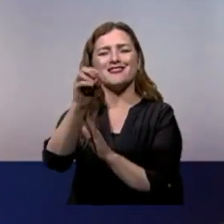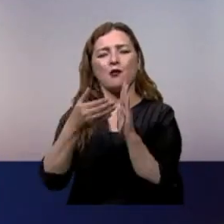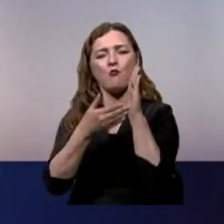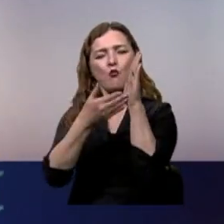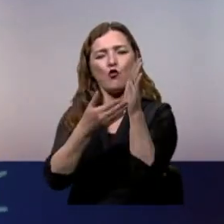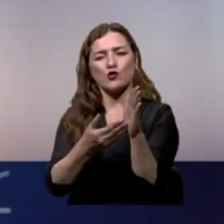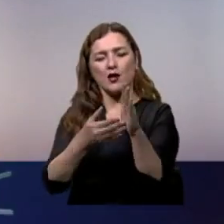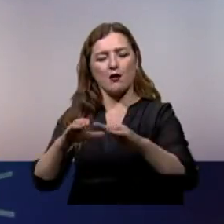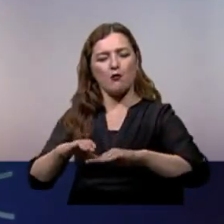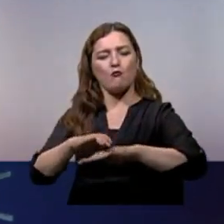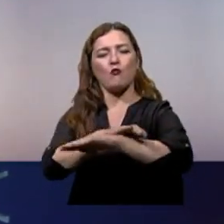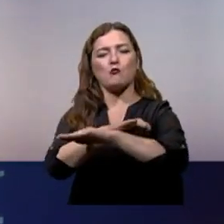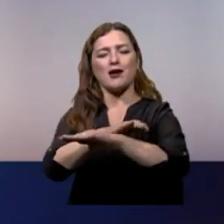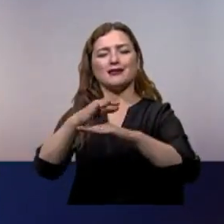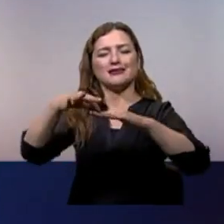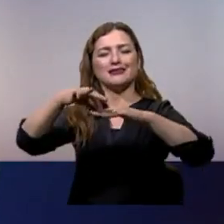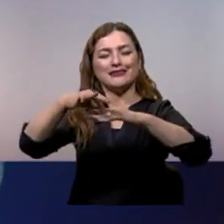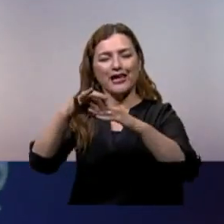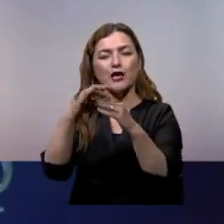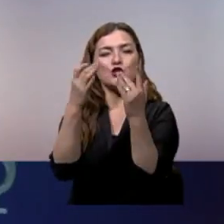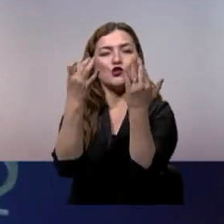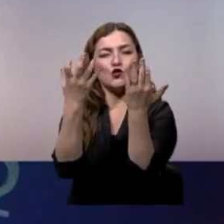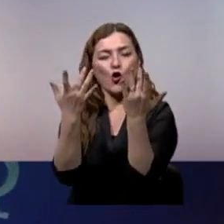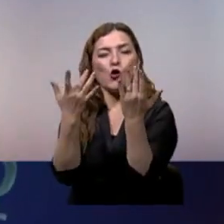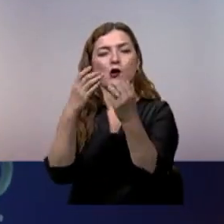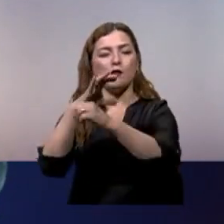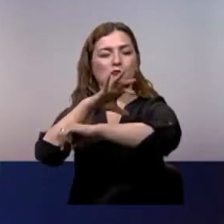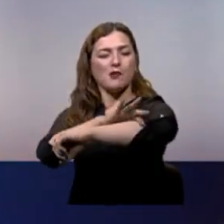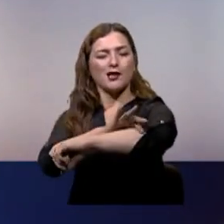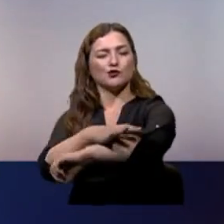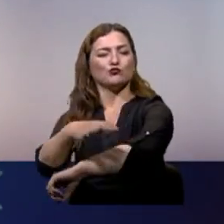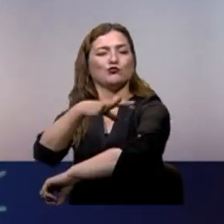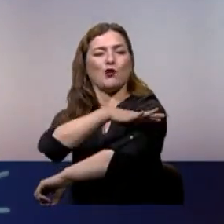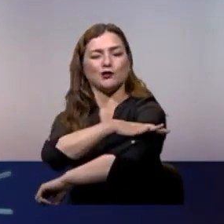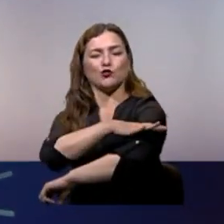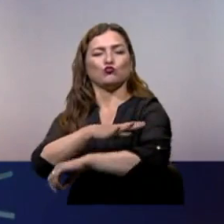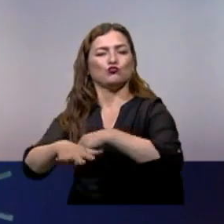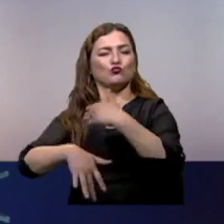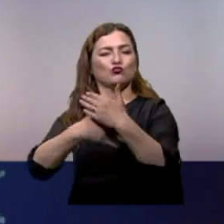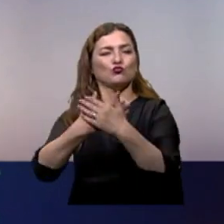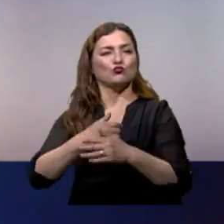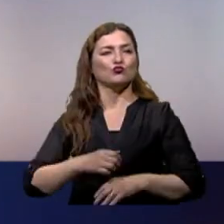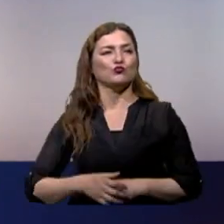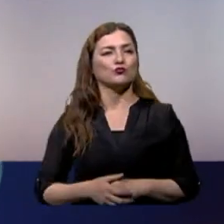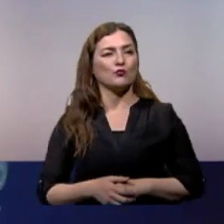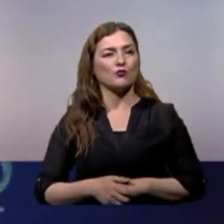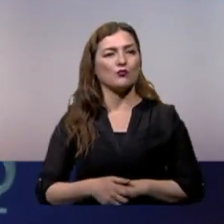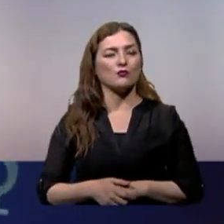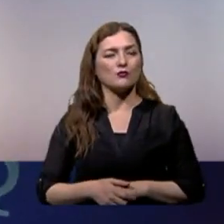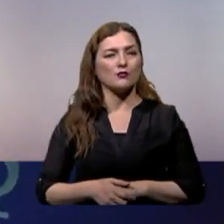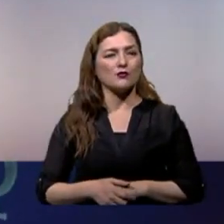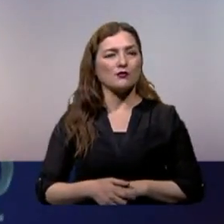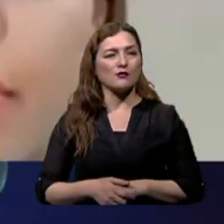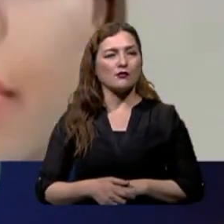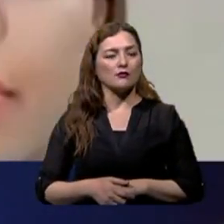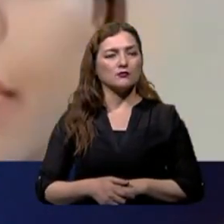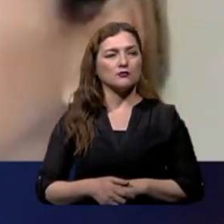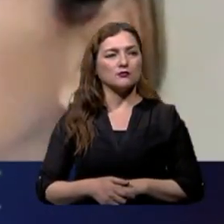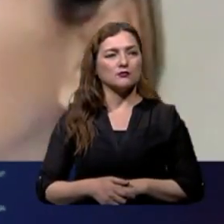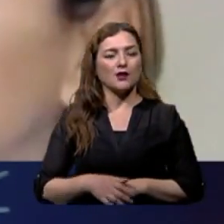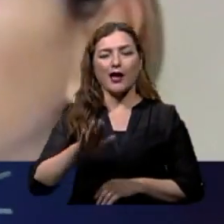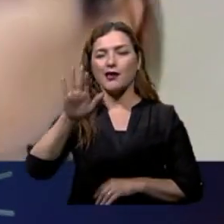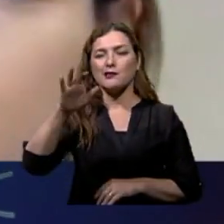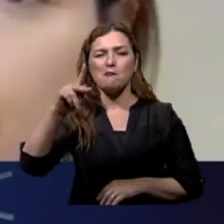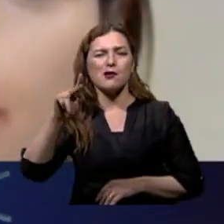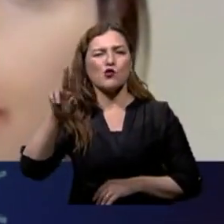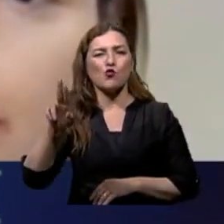y órtesis para dedos, brazos, antebrazos, férulas, entre otros. Tenemos lo que son el TPU, que es un